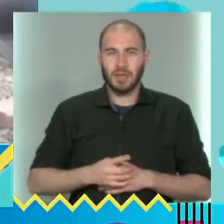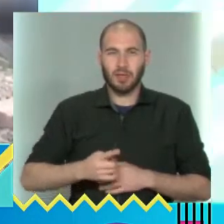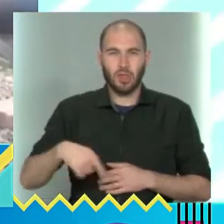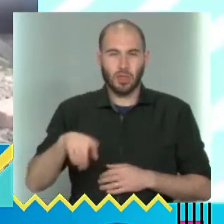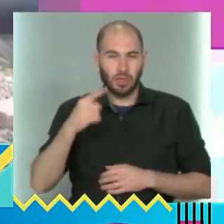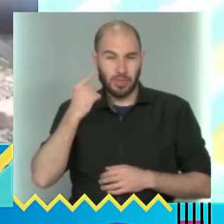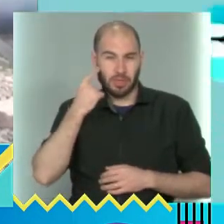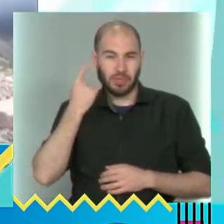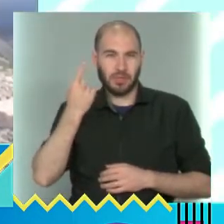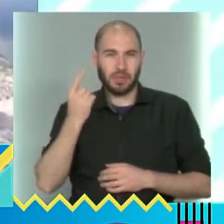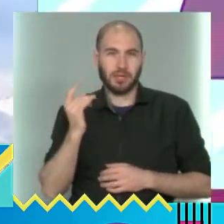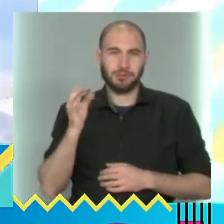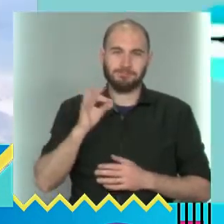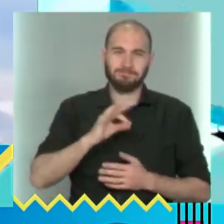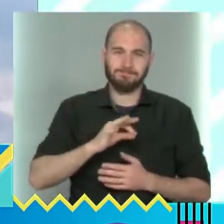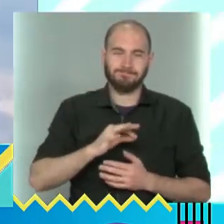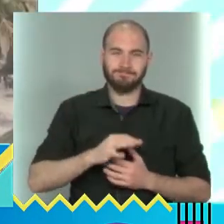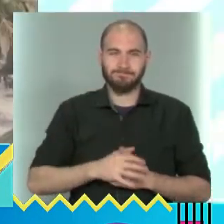desconsiderar o